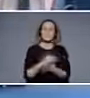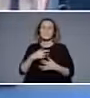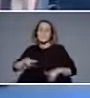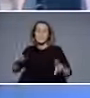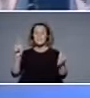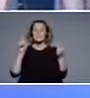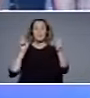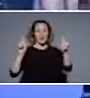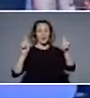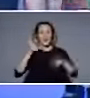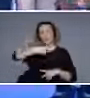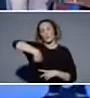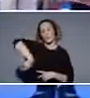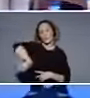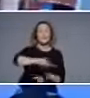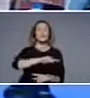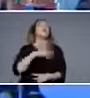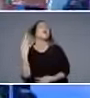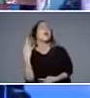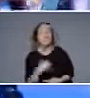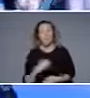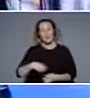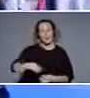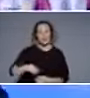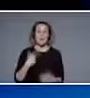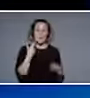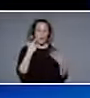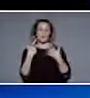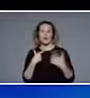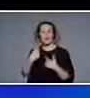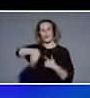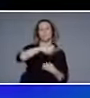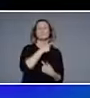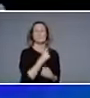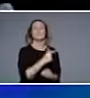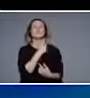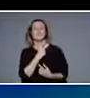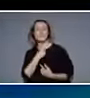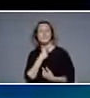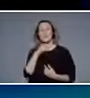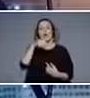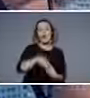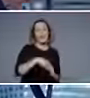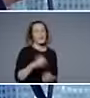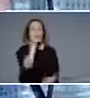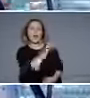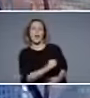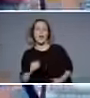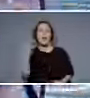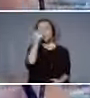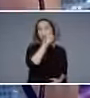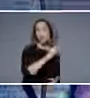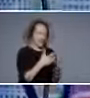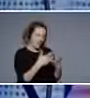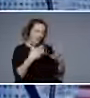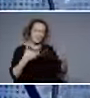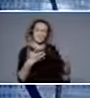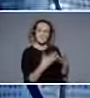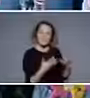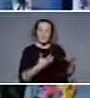Esperamos que les haya gustado mi actuación. Hoy he cantado mis letras